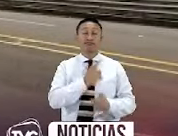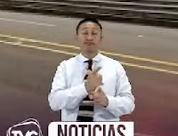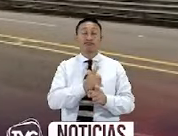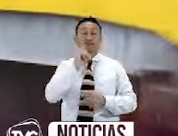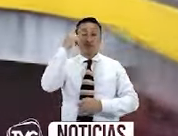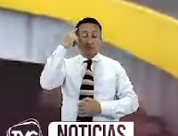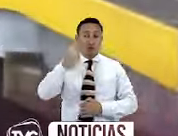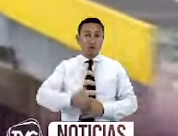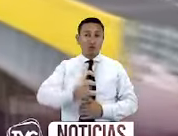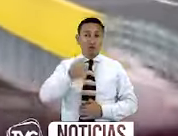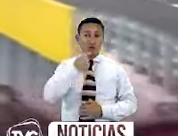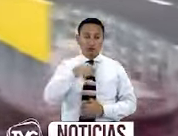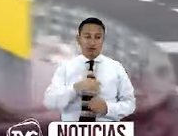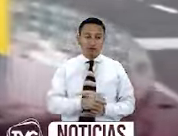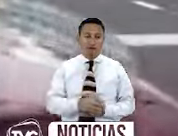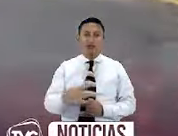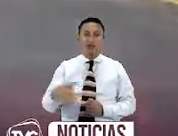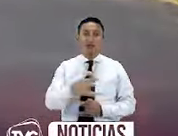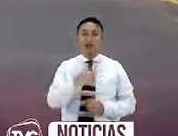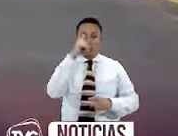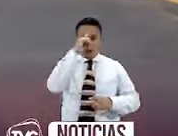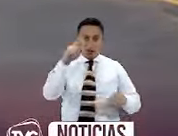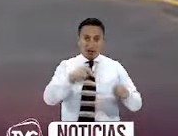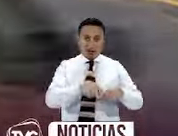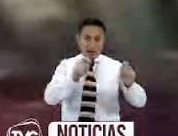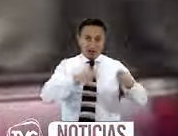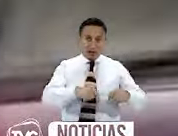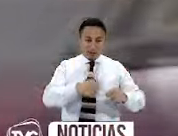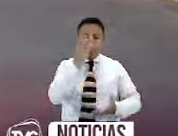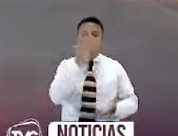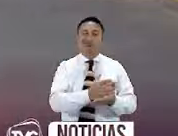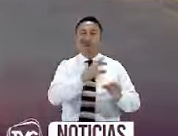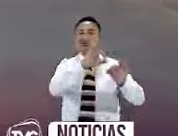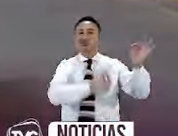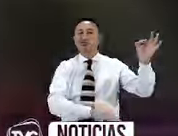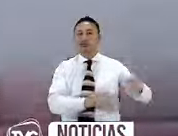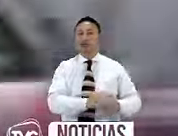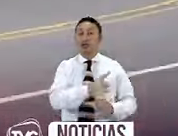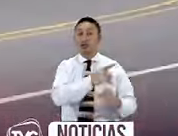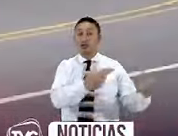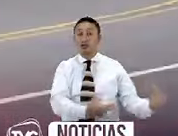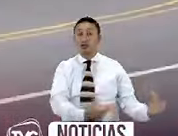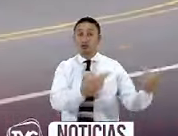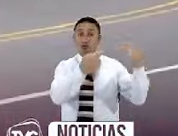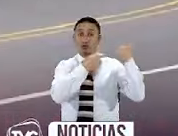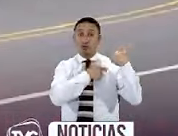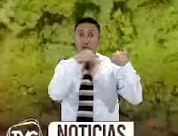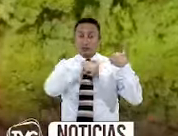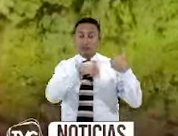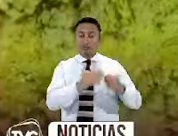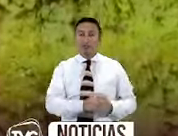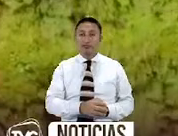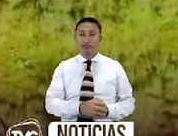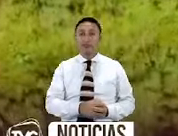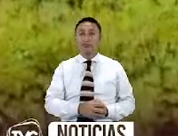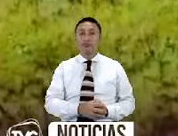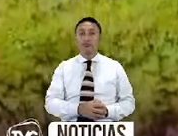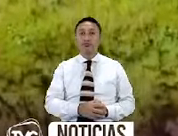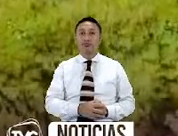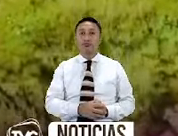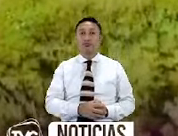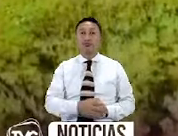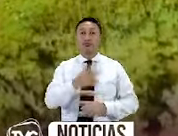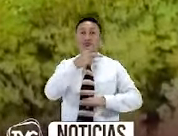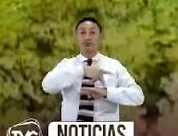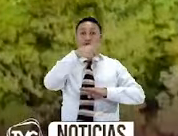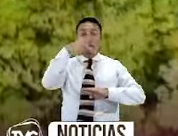nacional terminar con el convenio tripartito, con el cual la competencia de esta vía está a cargo del gobierno provincial de Pichincha y